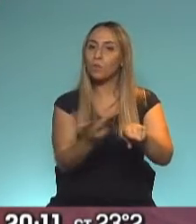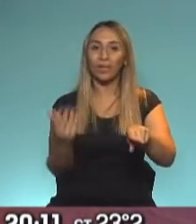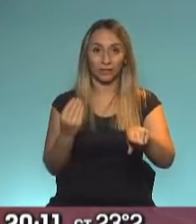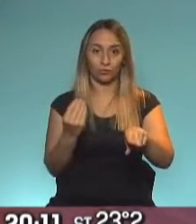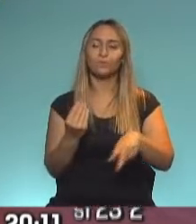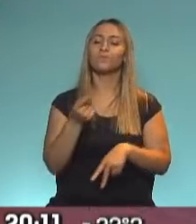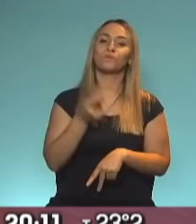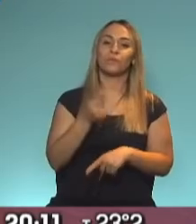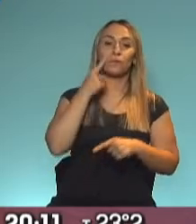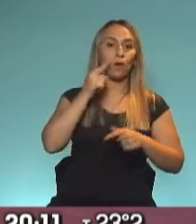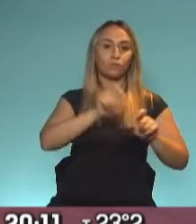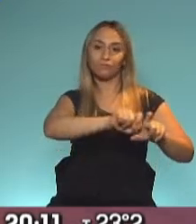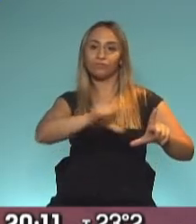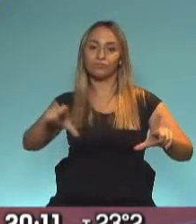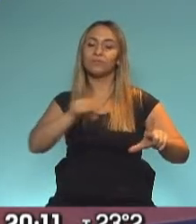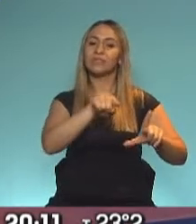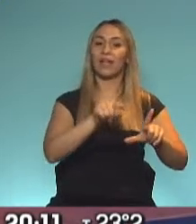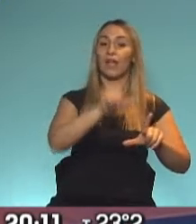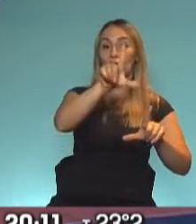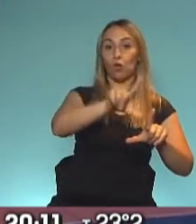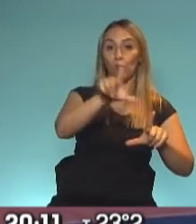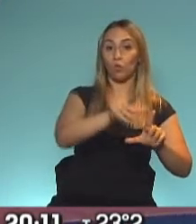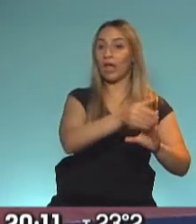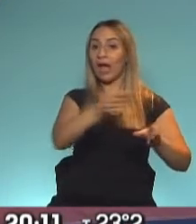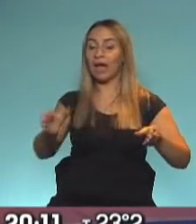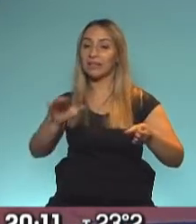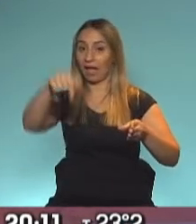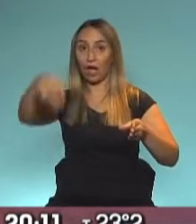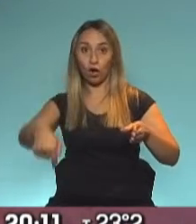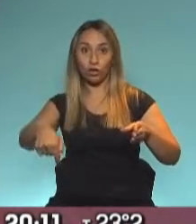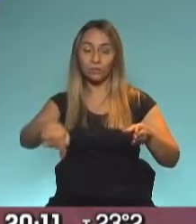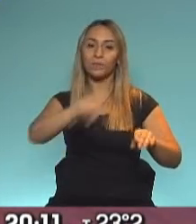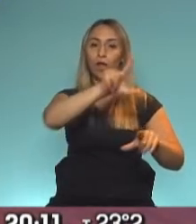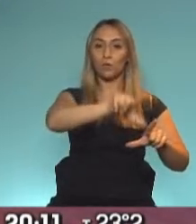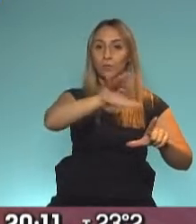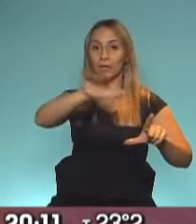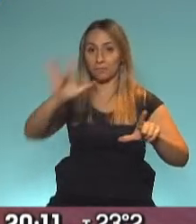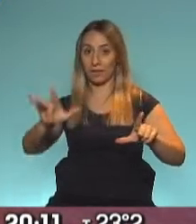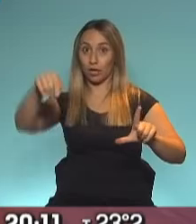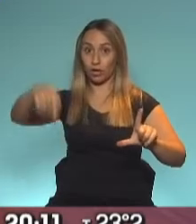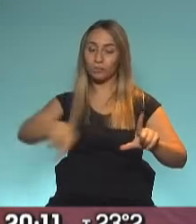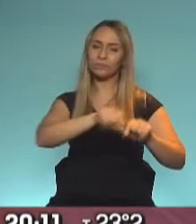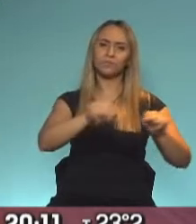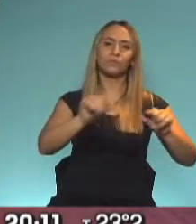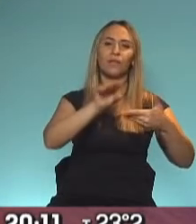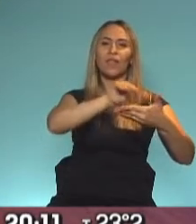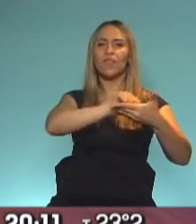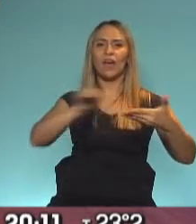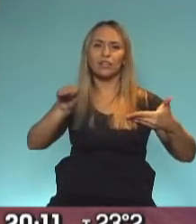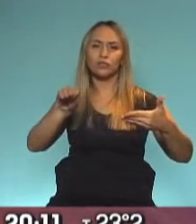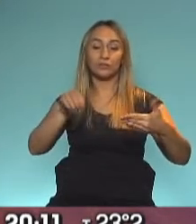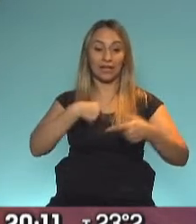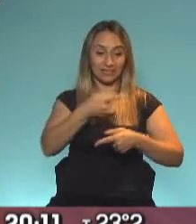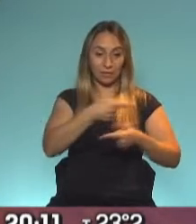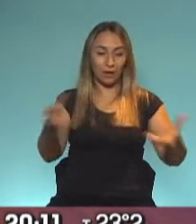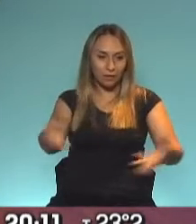unidades. Vemos esta evolución desde el día lunes hasta el día de hoy, donde podemos ver claramente cuáles son los datos registrados y recabados esta